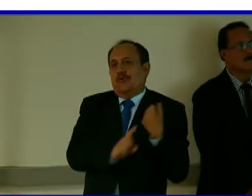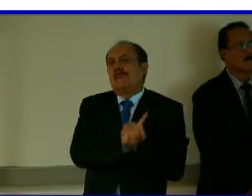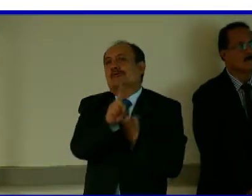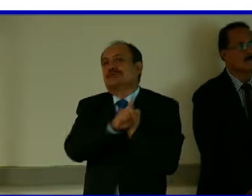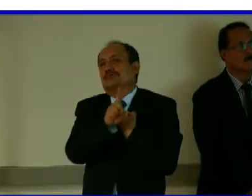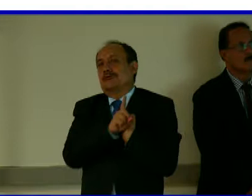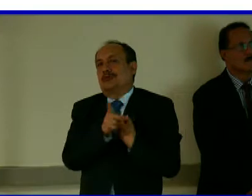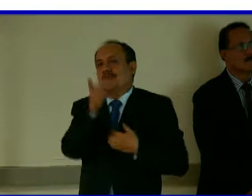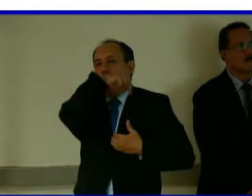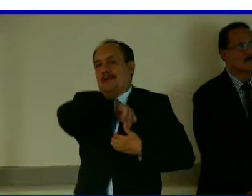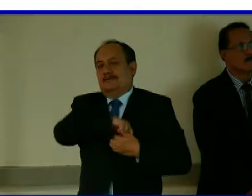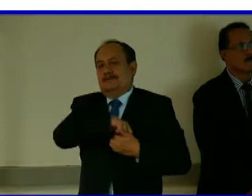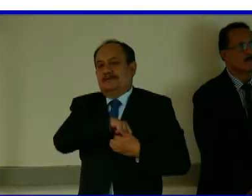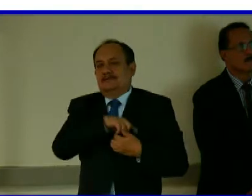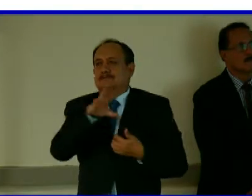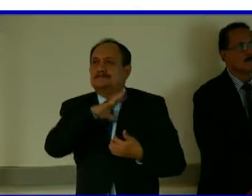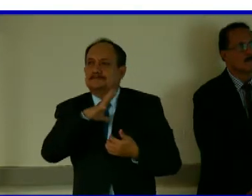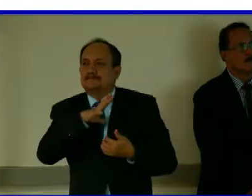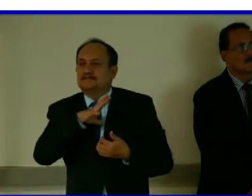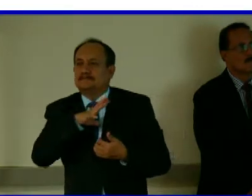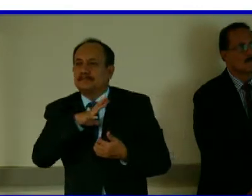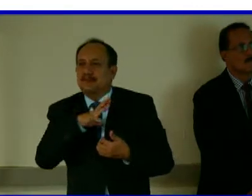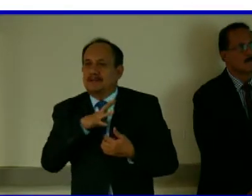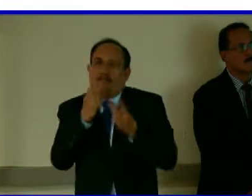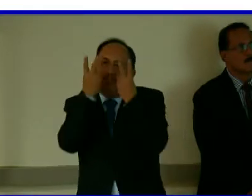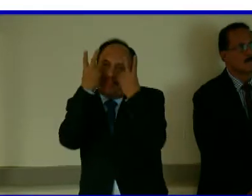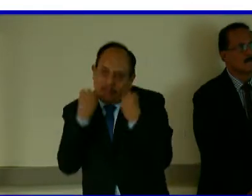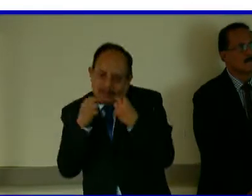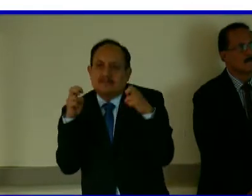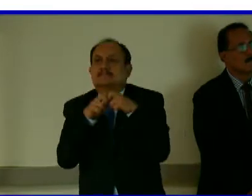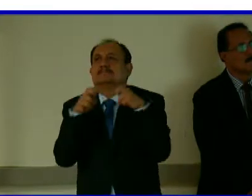internalizantes. Ahí tenemos tanto la depresión como la ansiedad.